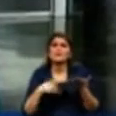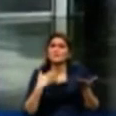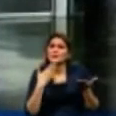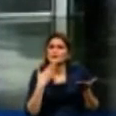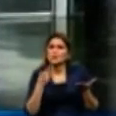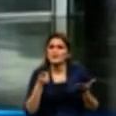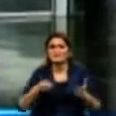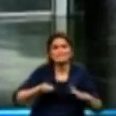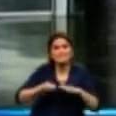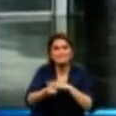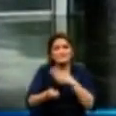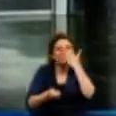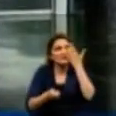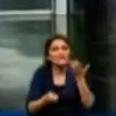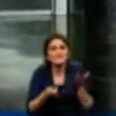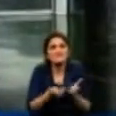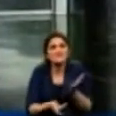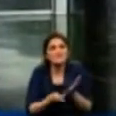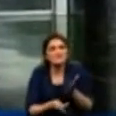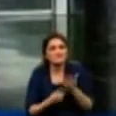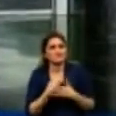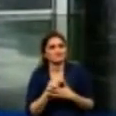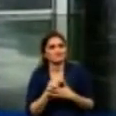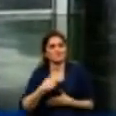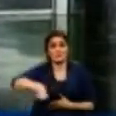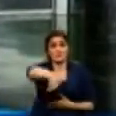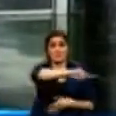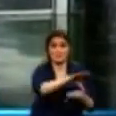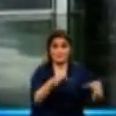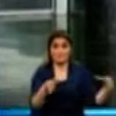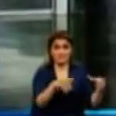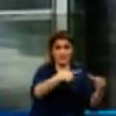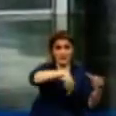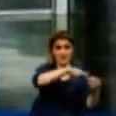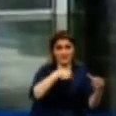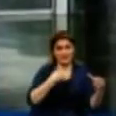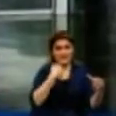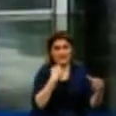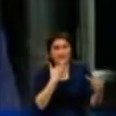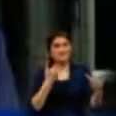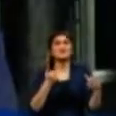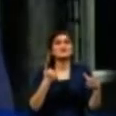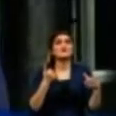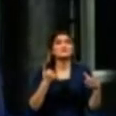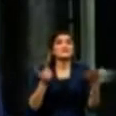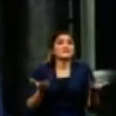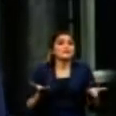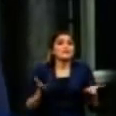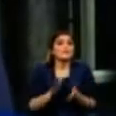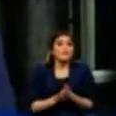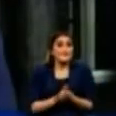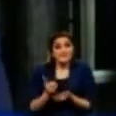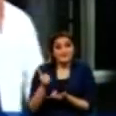producto? ¿Por qué le interesaba a este comité interinstitucional eliminar el tercer producto? Hemos recibido ya